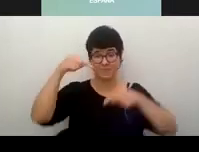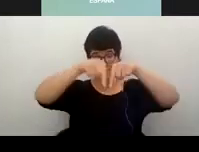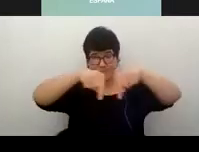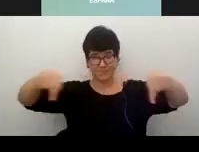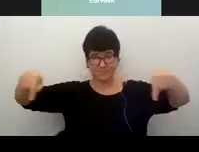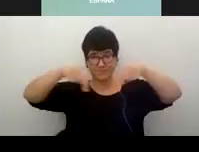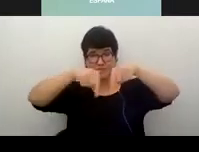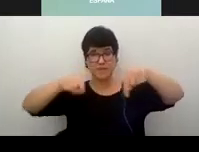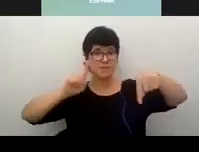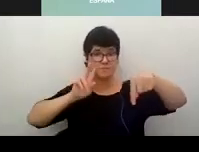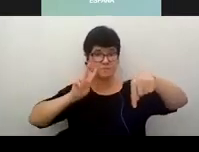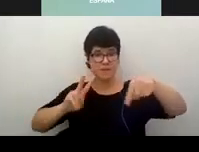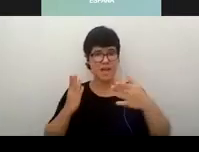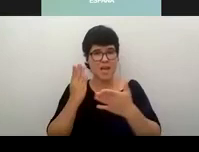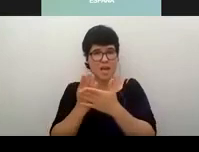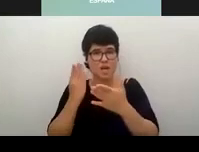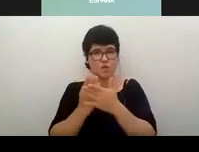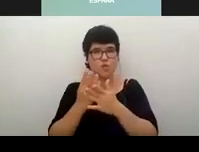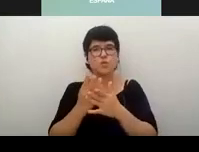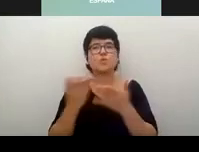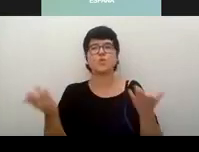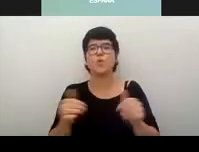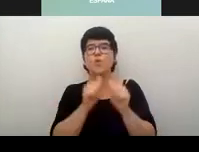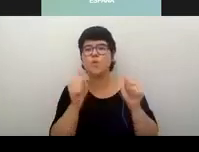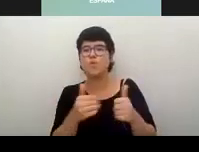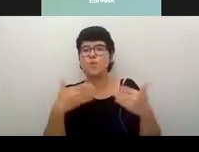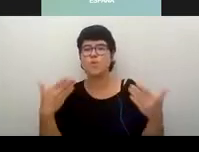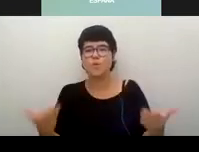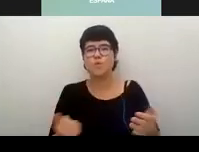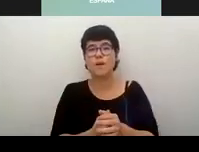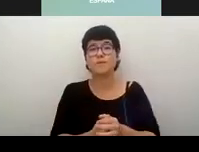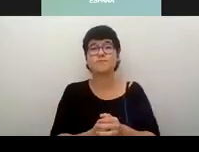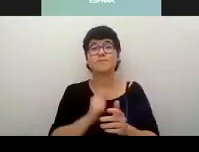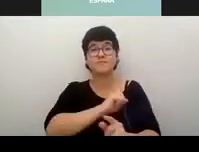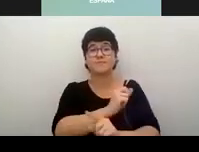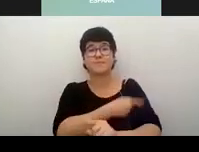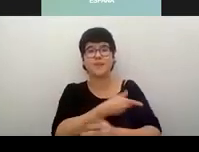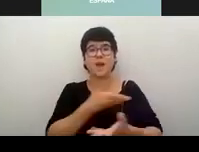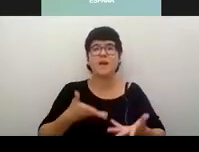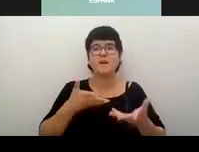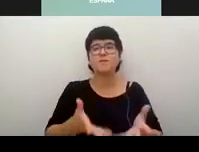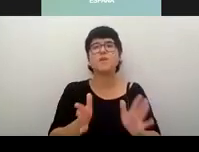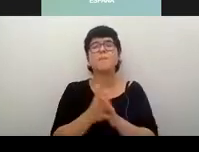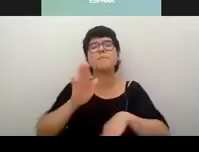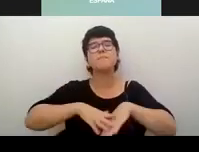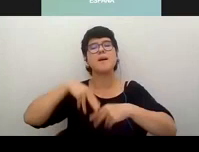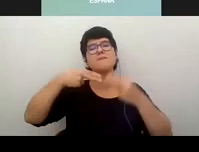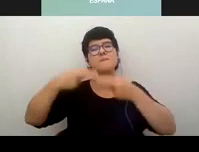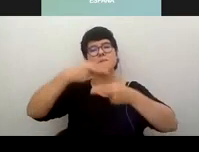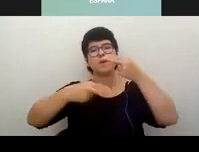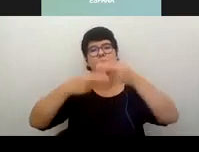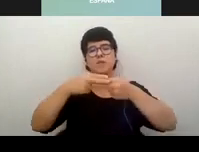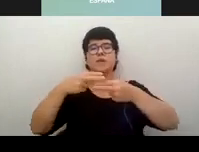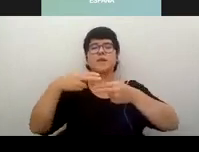abajo, lo que se ha visto, por ejemplo, es que la actividad física hace aumentar la liberación de miocinas. Miocinas son determinadas proteínas que ayudan